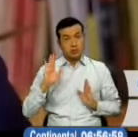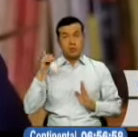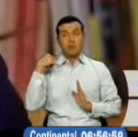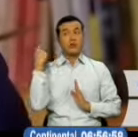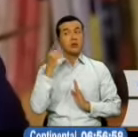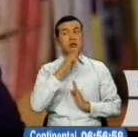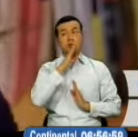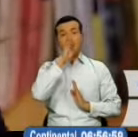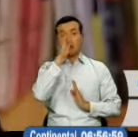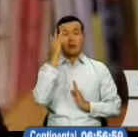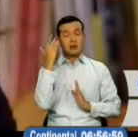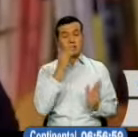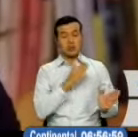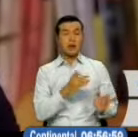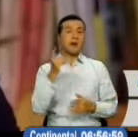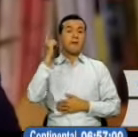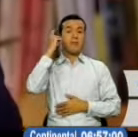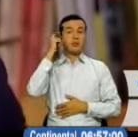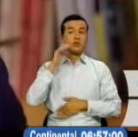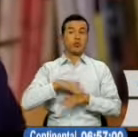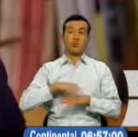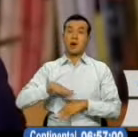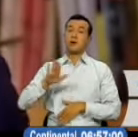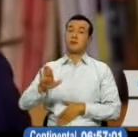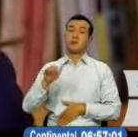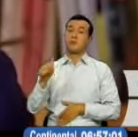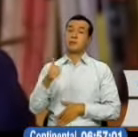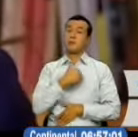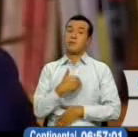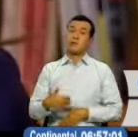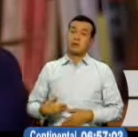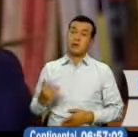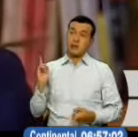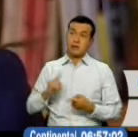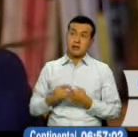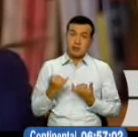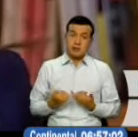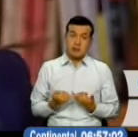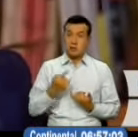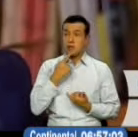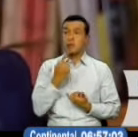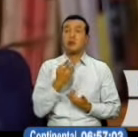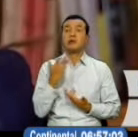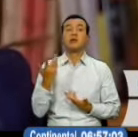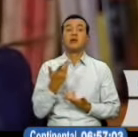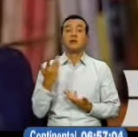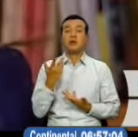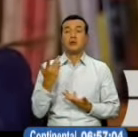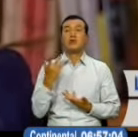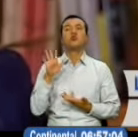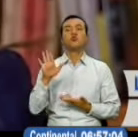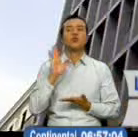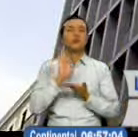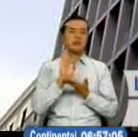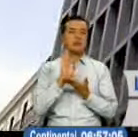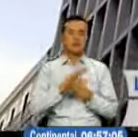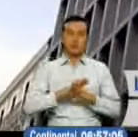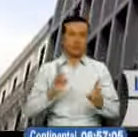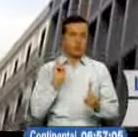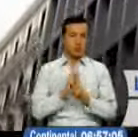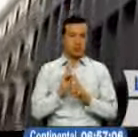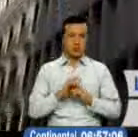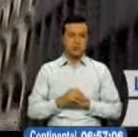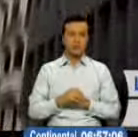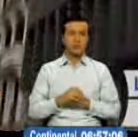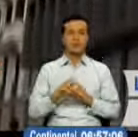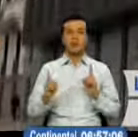hemos sostenido. Creemos que él tiene una responsabilidad, pero de momento los tribunales lo han establecido en la condición de testigo. Se trata